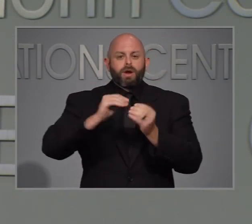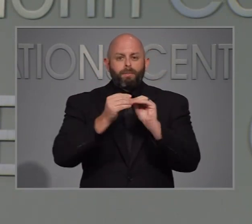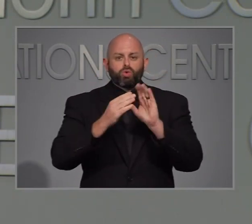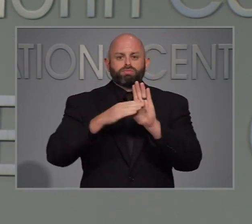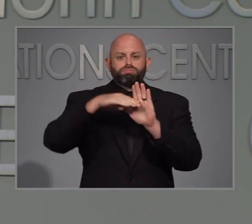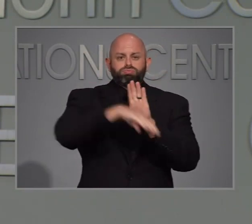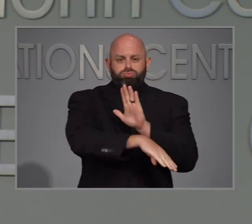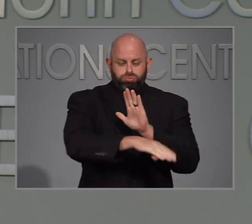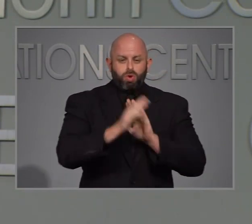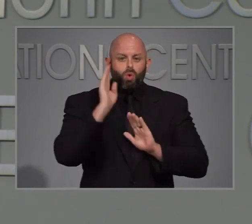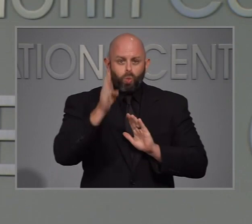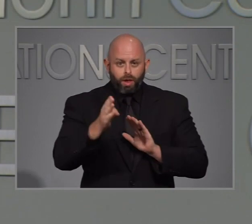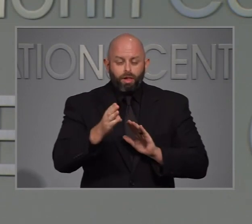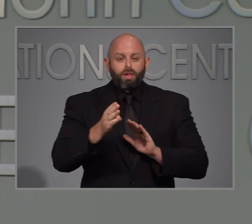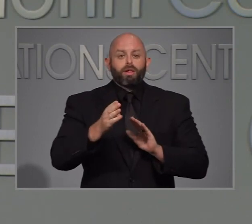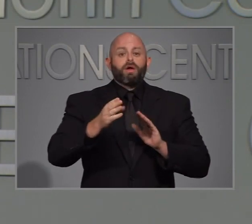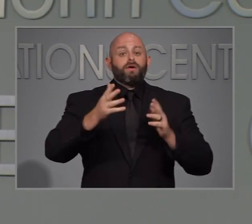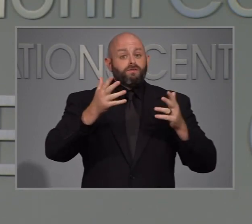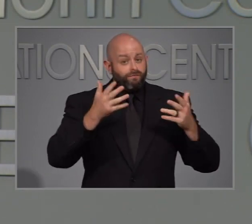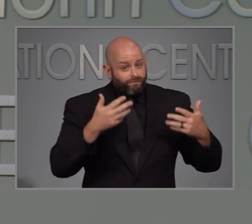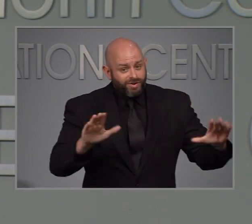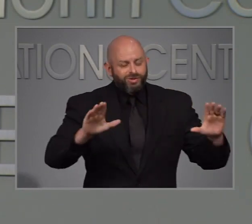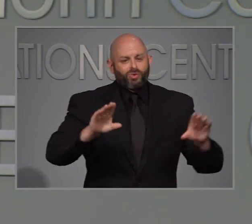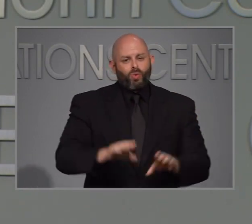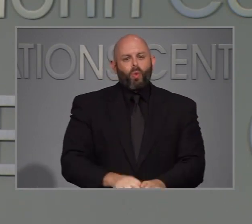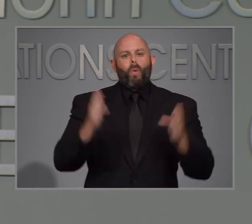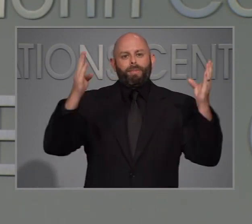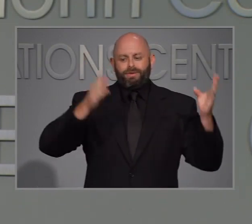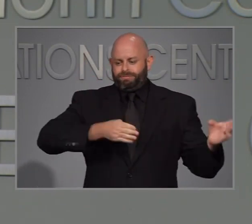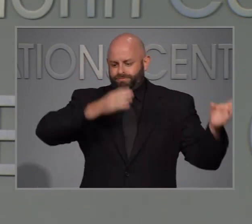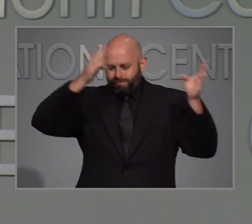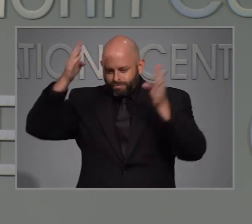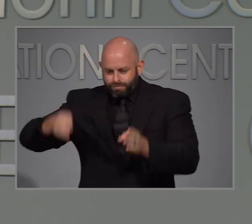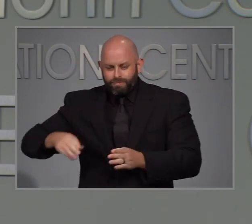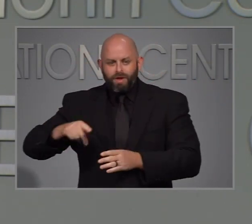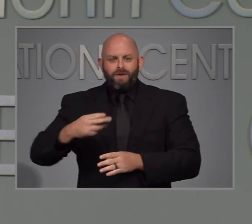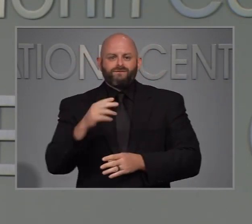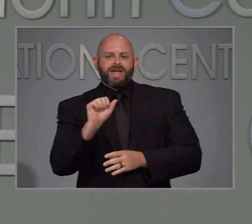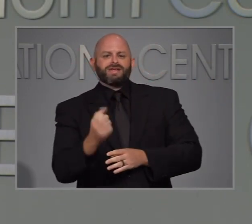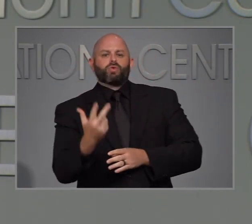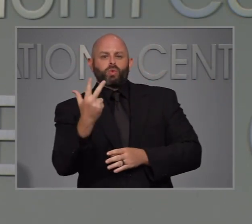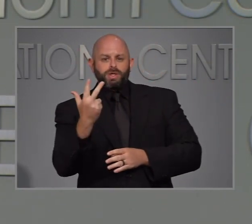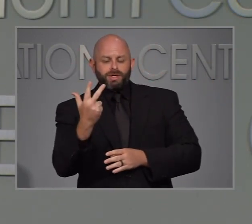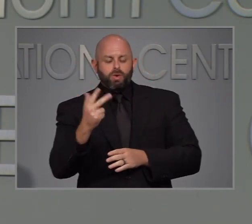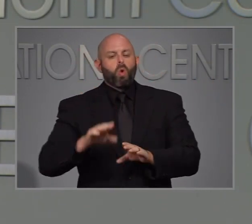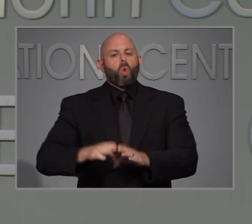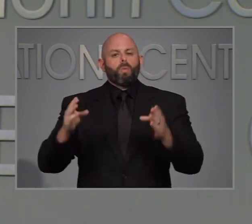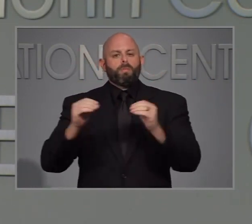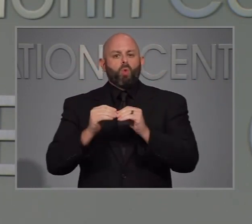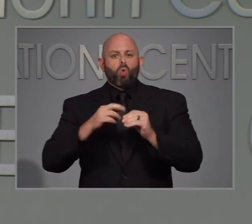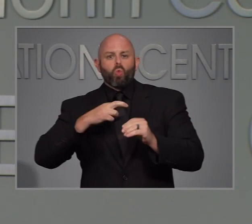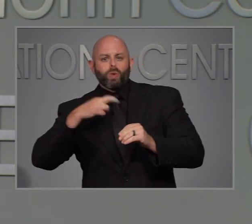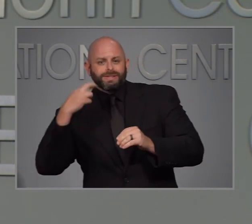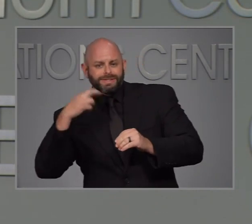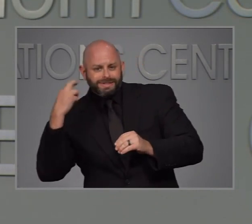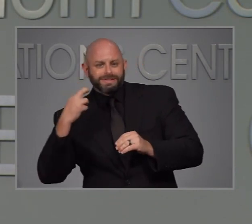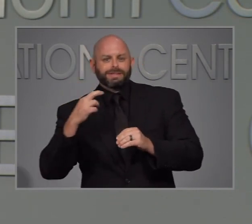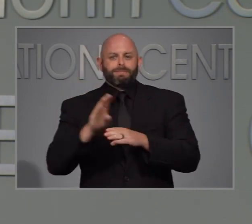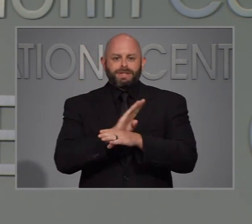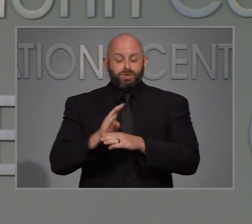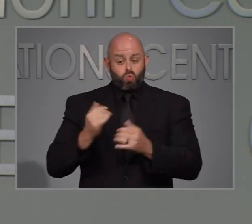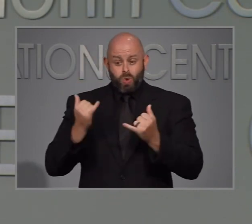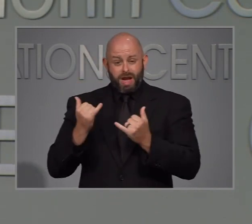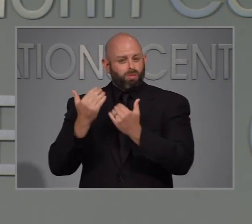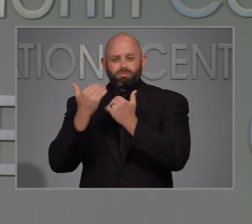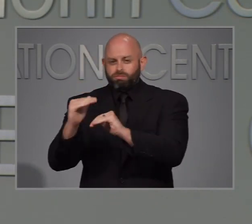se van a aplanar y vamos a poder implementar o relajar estas restricciones en actividades más peligrosas o